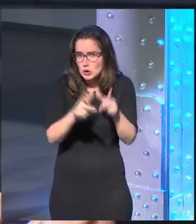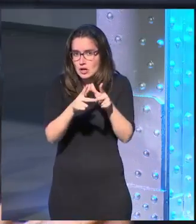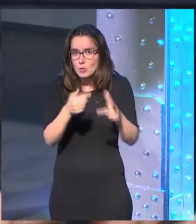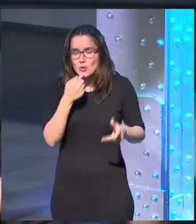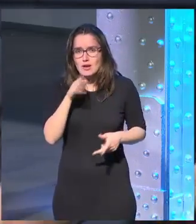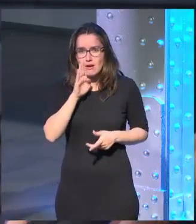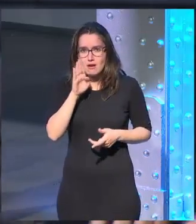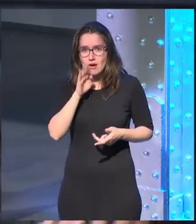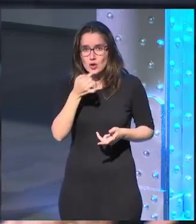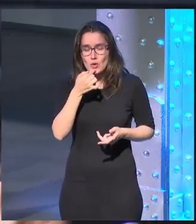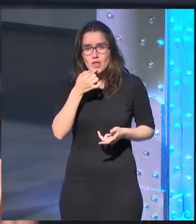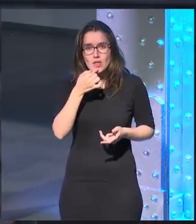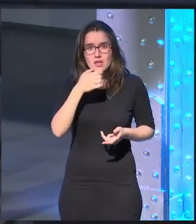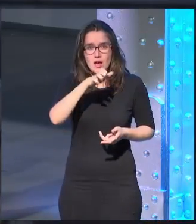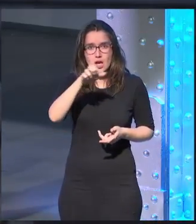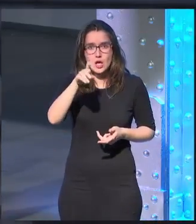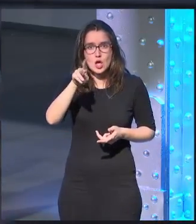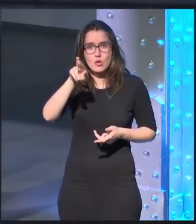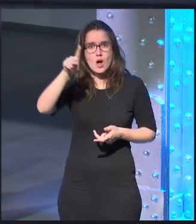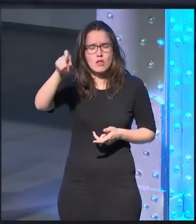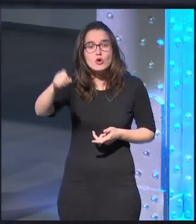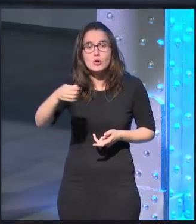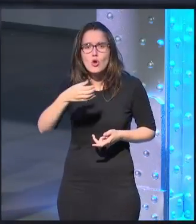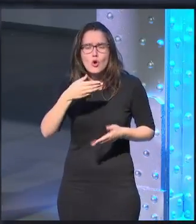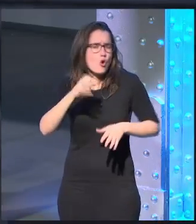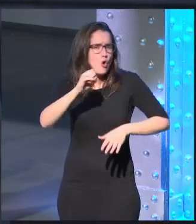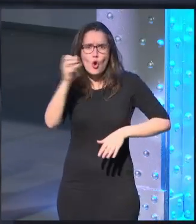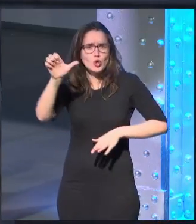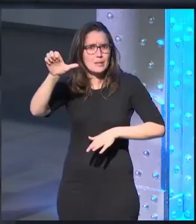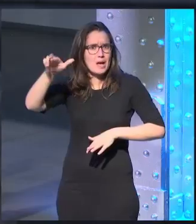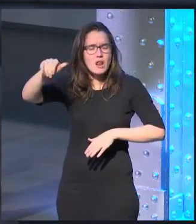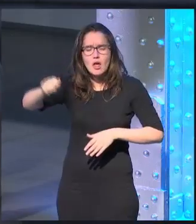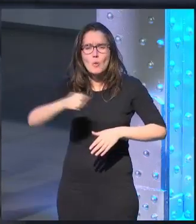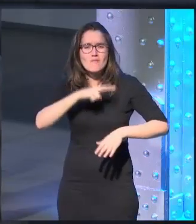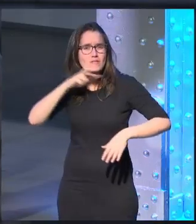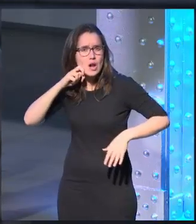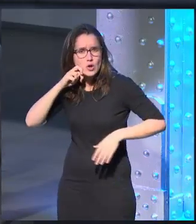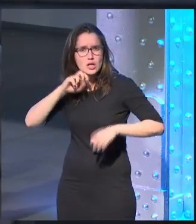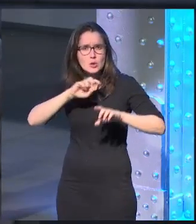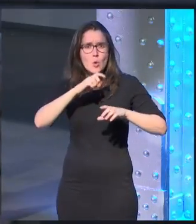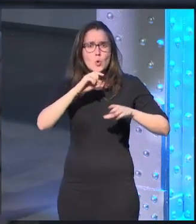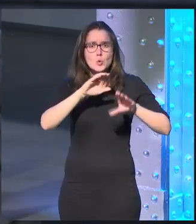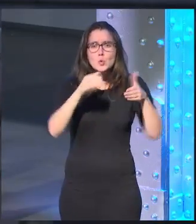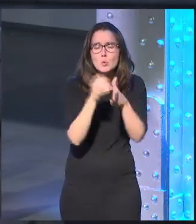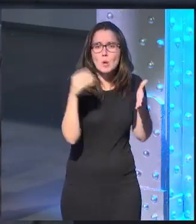decíais antes, como lo decía Eduardo, o José María, los valores, o sea, un millennial no